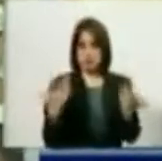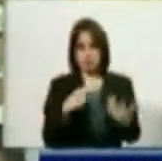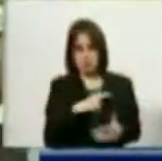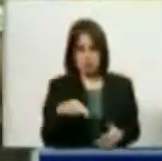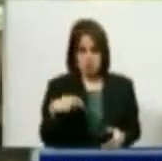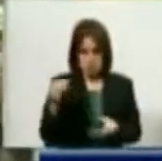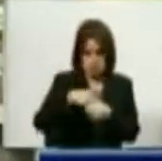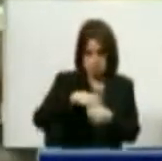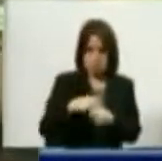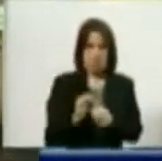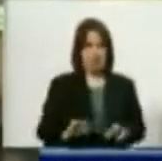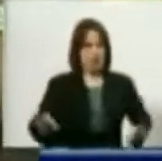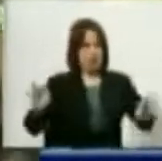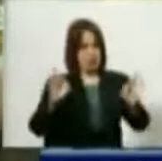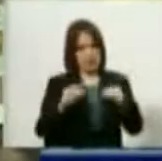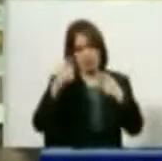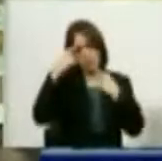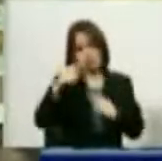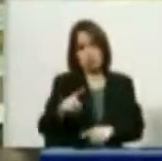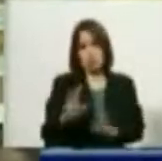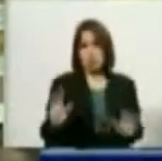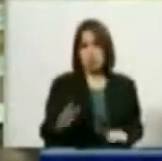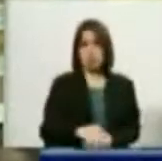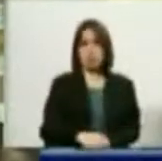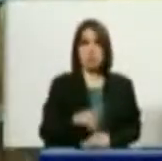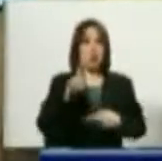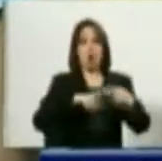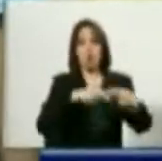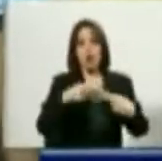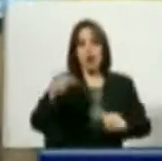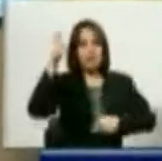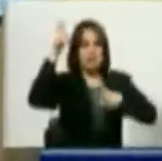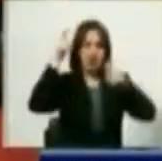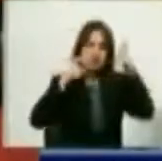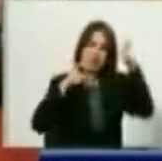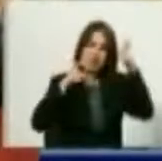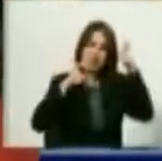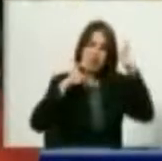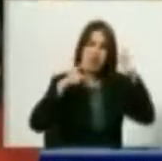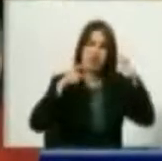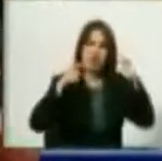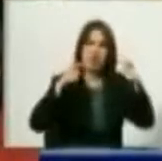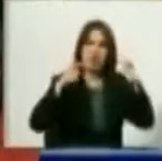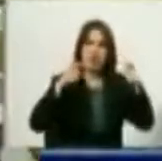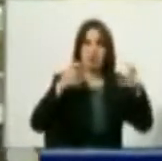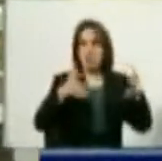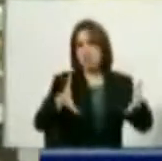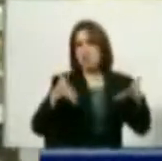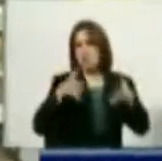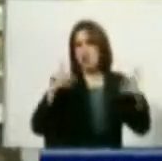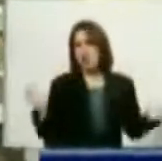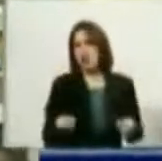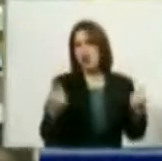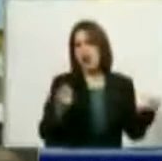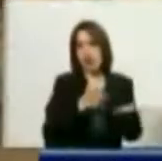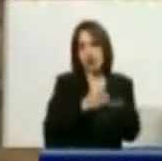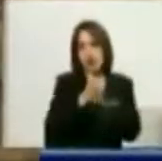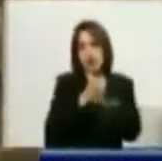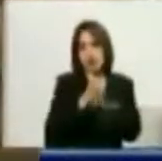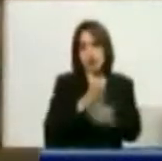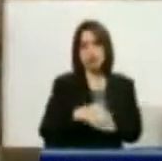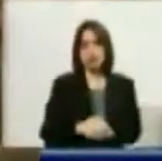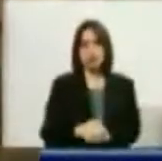nos metemos ahí numeral chavismo es numeral chavismo